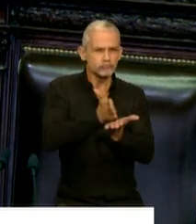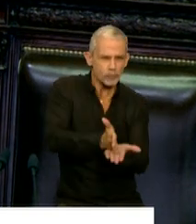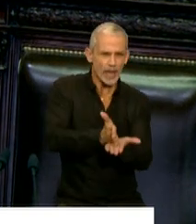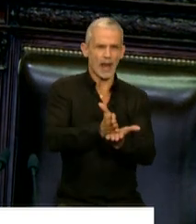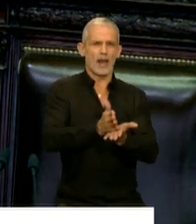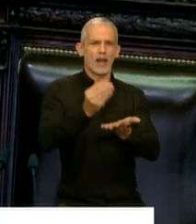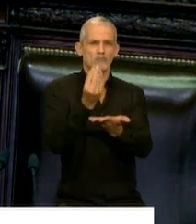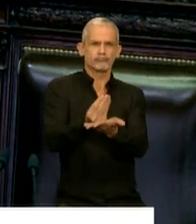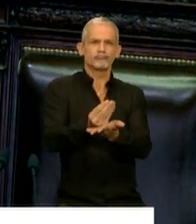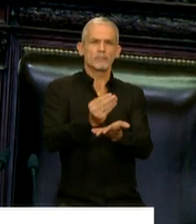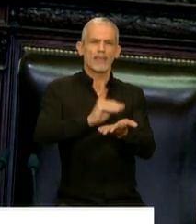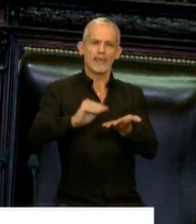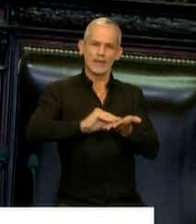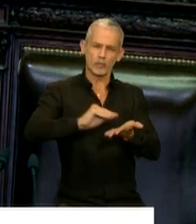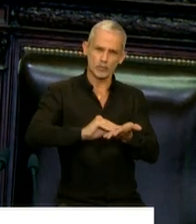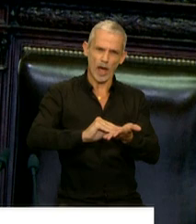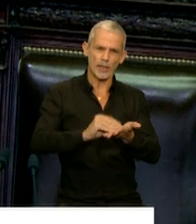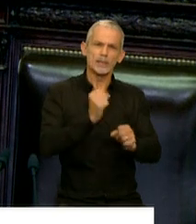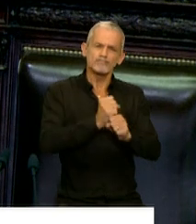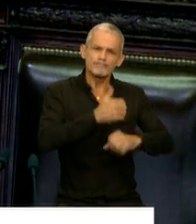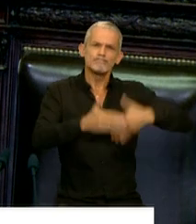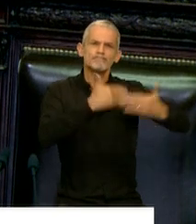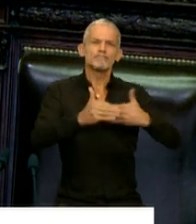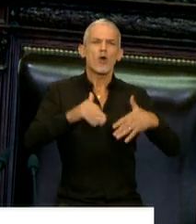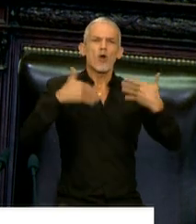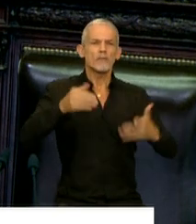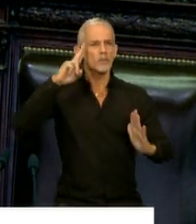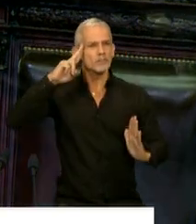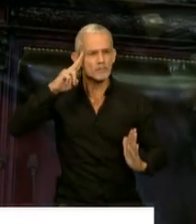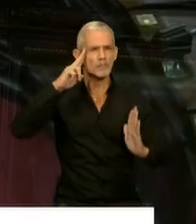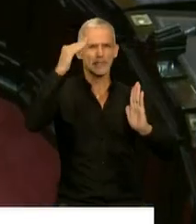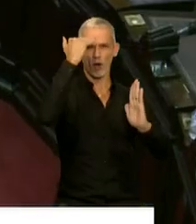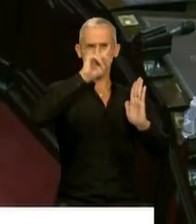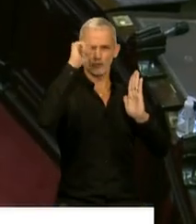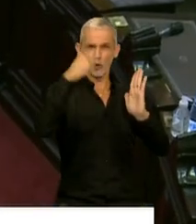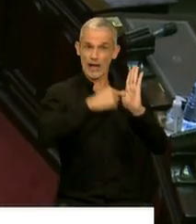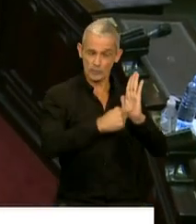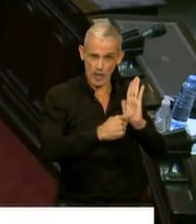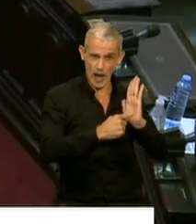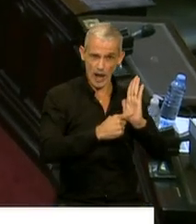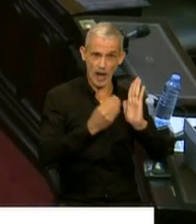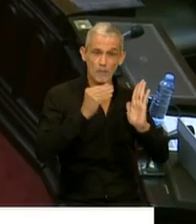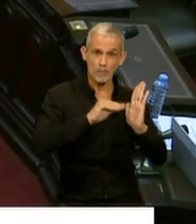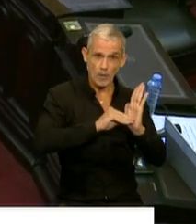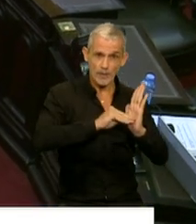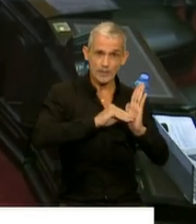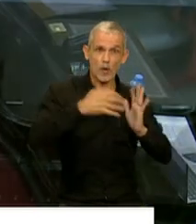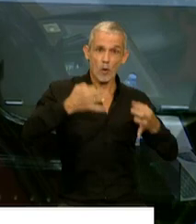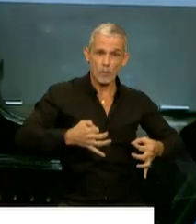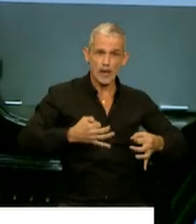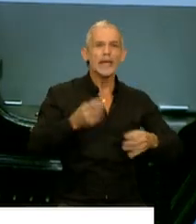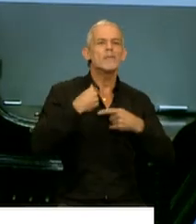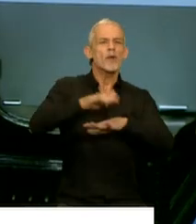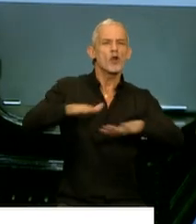de diputada y obrar en todo de conformidad con lo que prescribe la Constitución Nacional. Y por los chicos